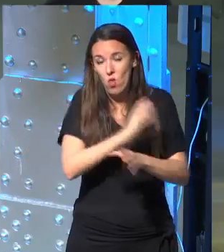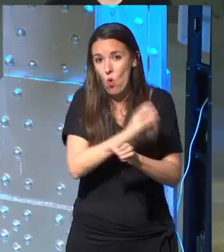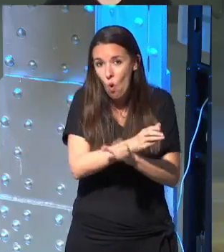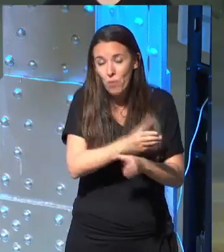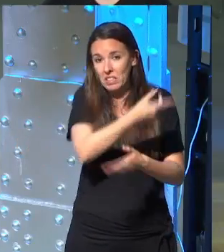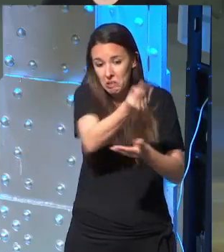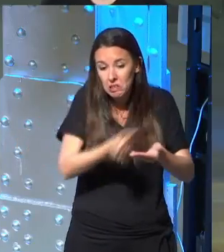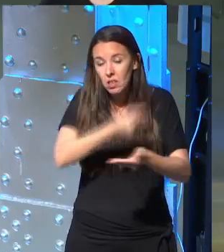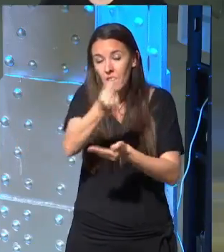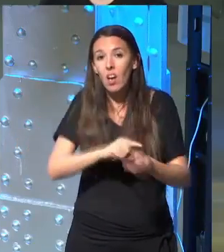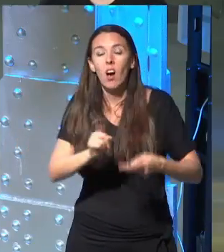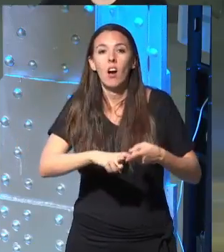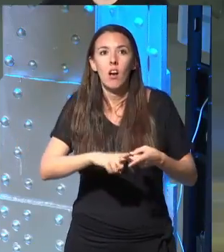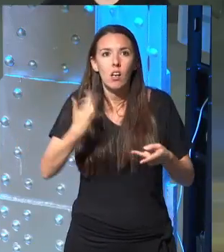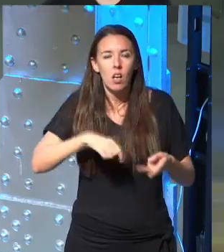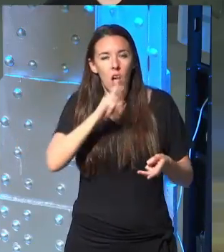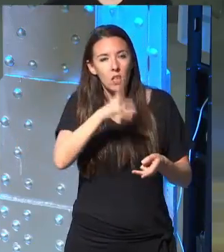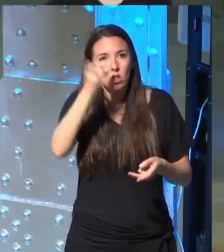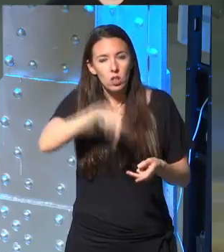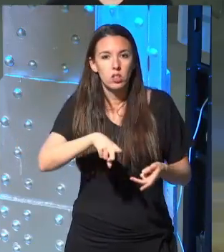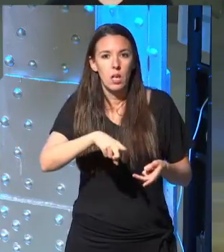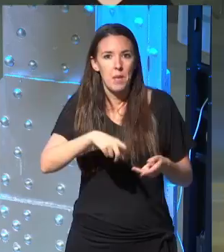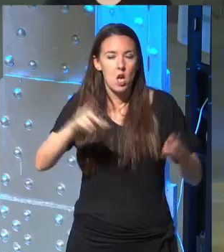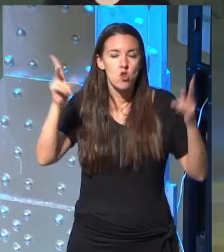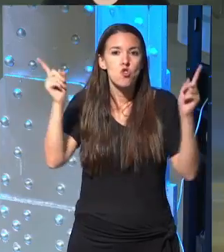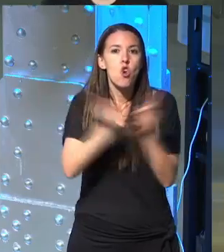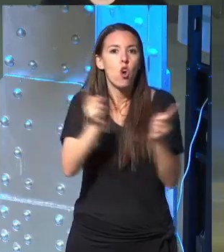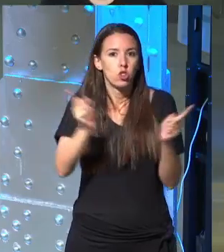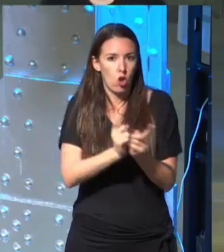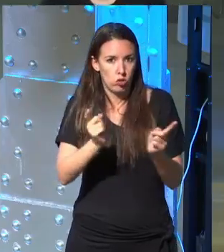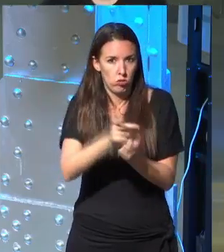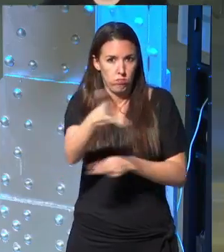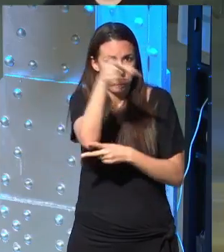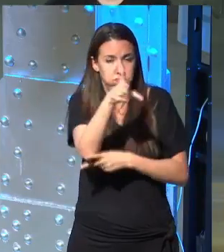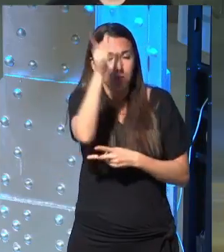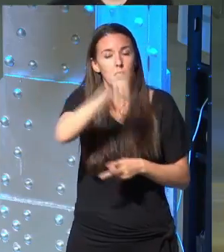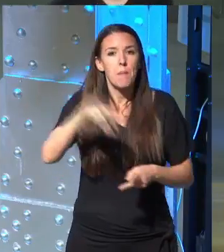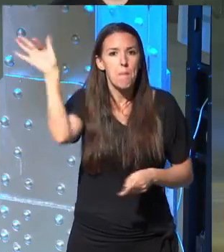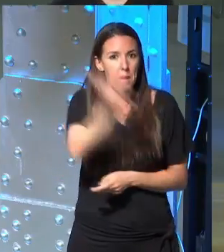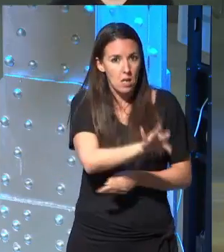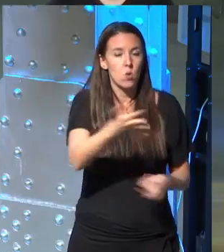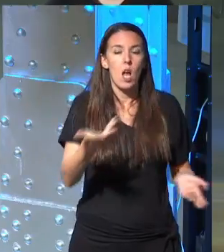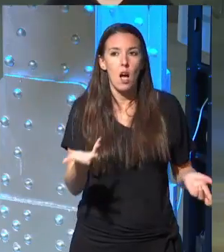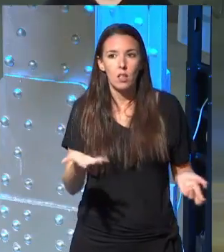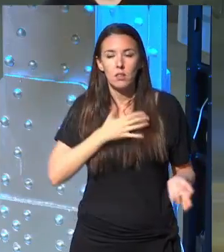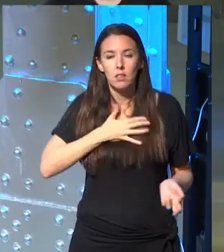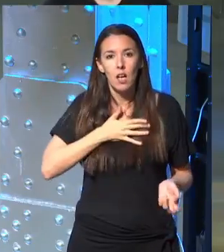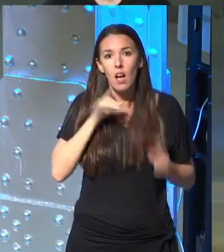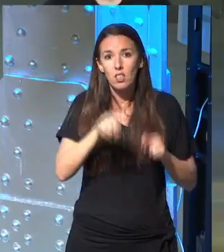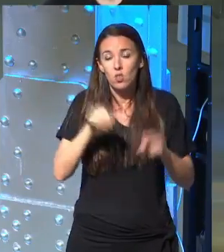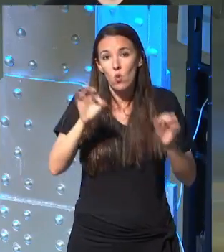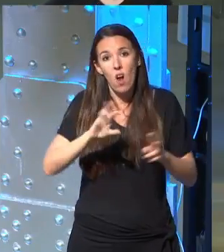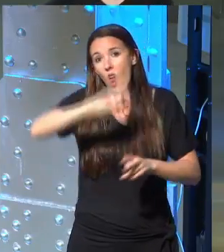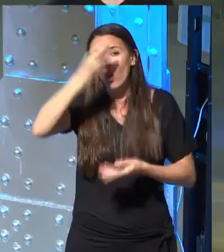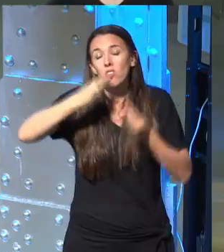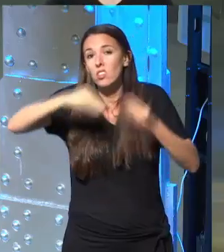cómics. Ya hace unos años también empecé a hacer cortometrajes. Hace unos años hice una película. Entonces, para mí esto ha sido como